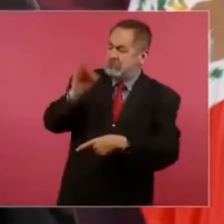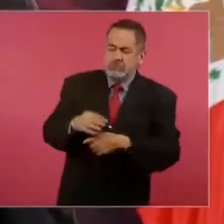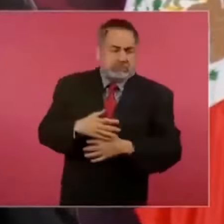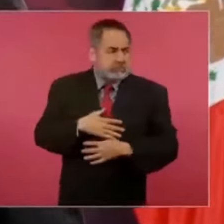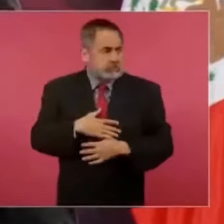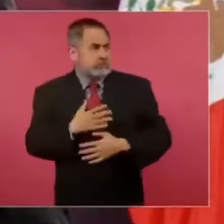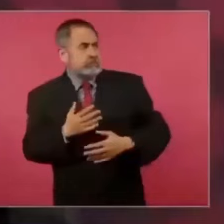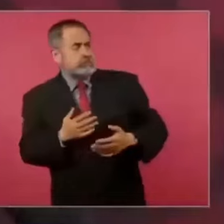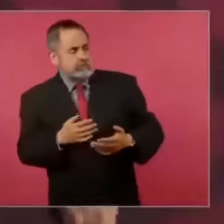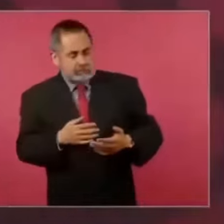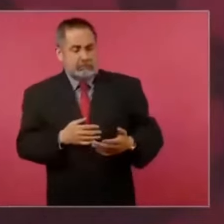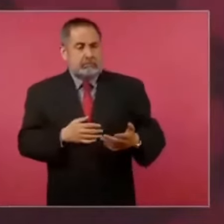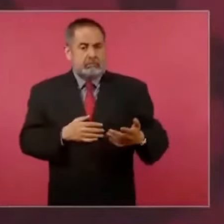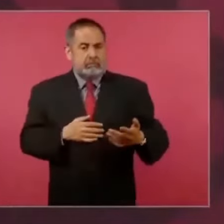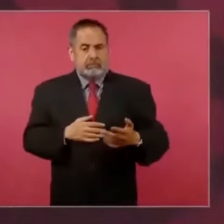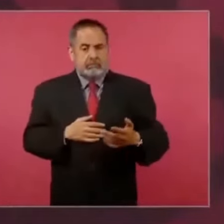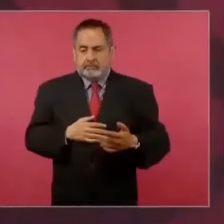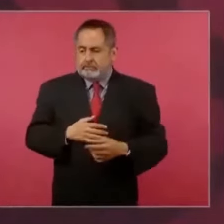Y me acordé